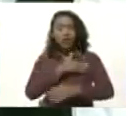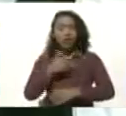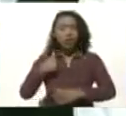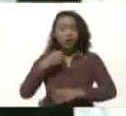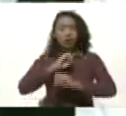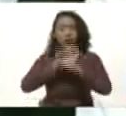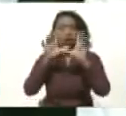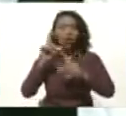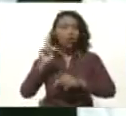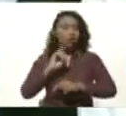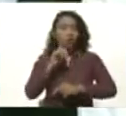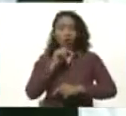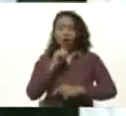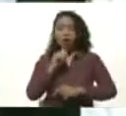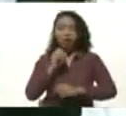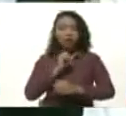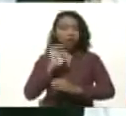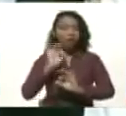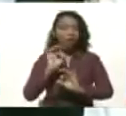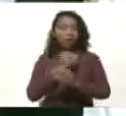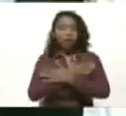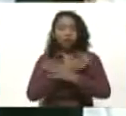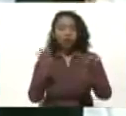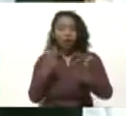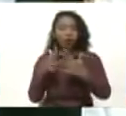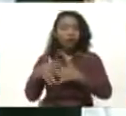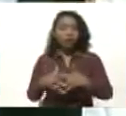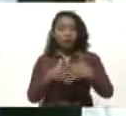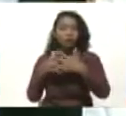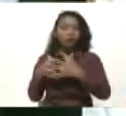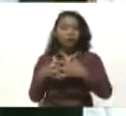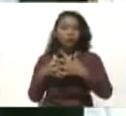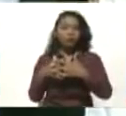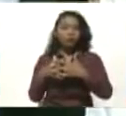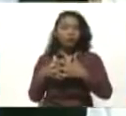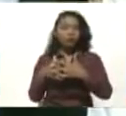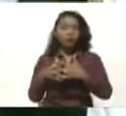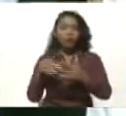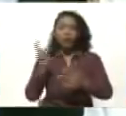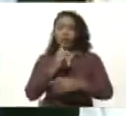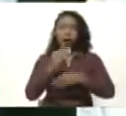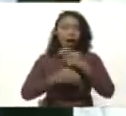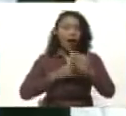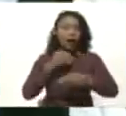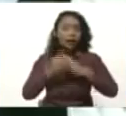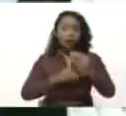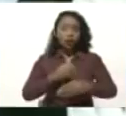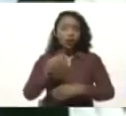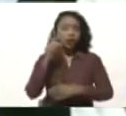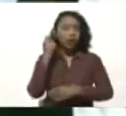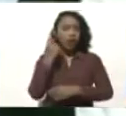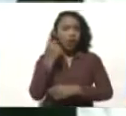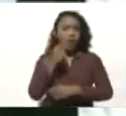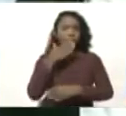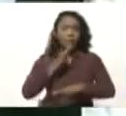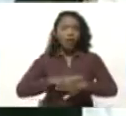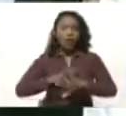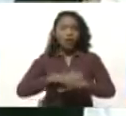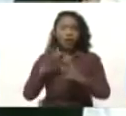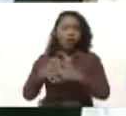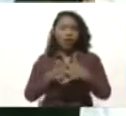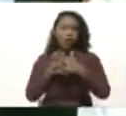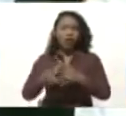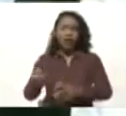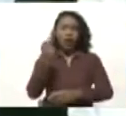que no tengo nada que colaborar con Estados Unidos, que no he cometido ningún delito ni en Estados Unidos ni en